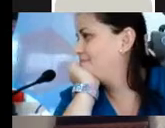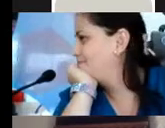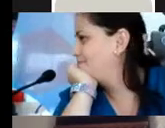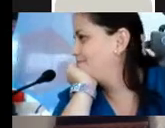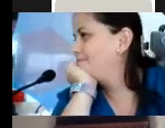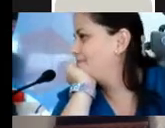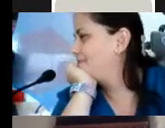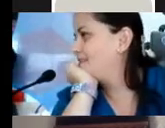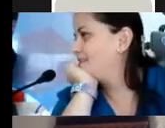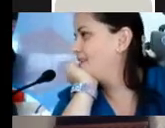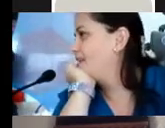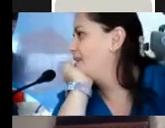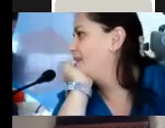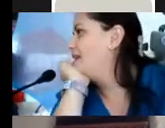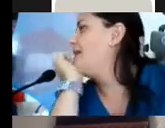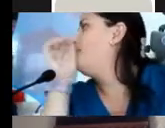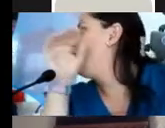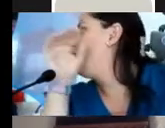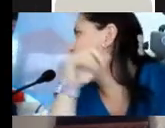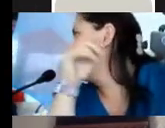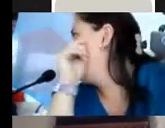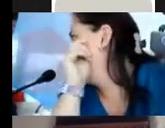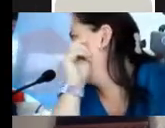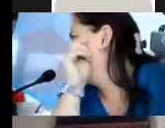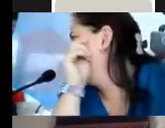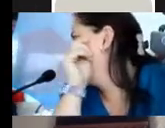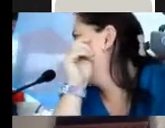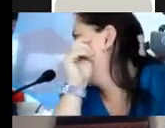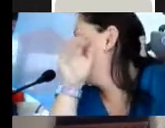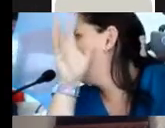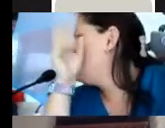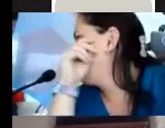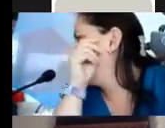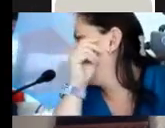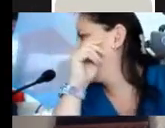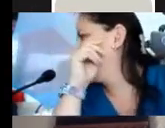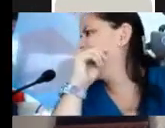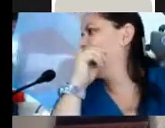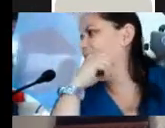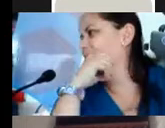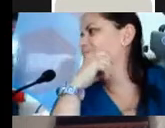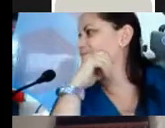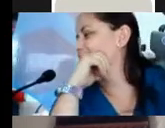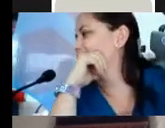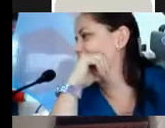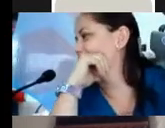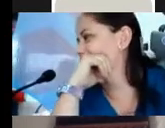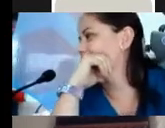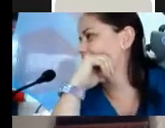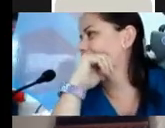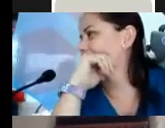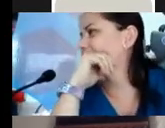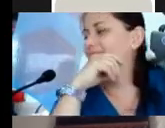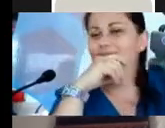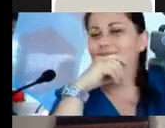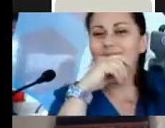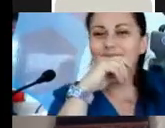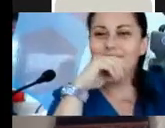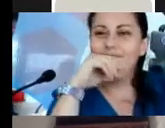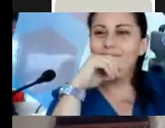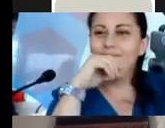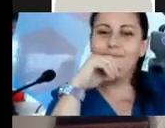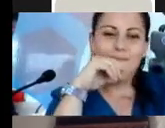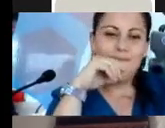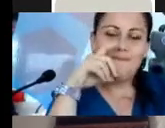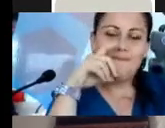es solamente el TIC, habíamos hablado para los que participaron de el tilt 0,45 y luego también una reclinación fija del